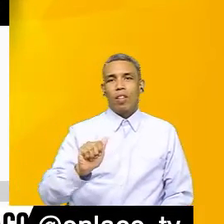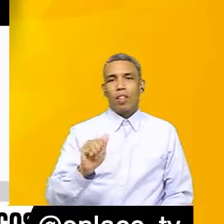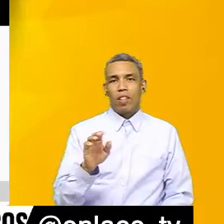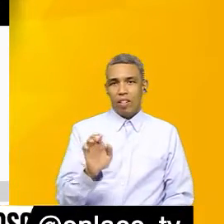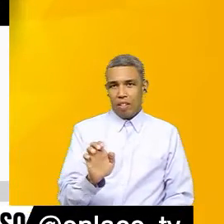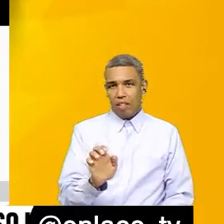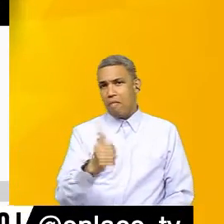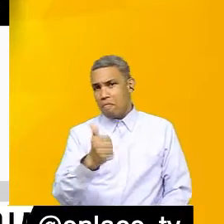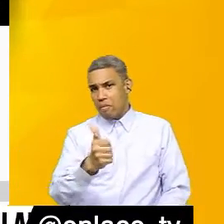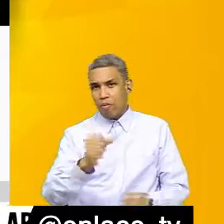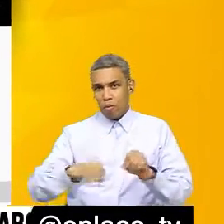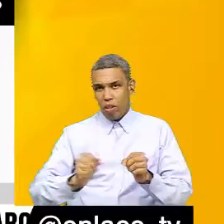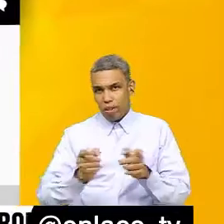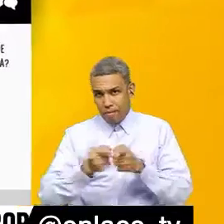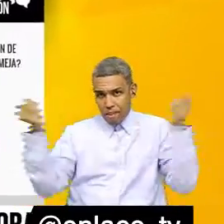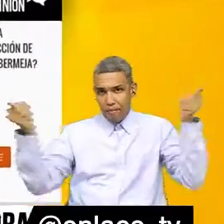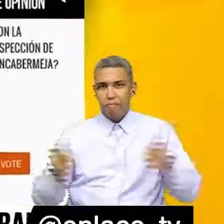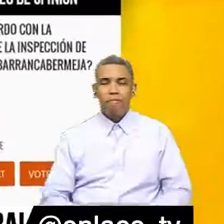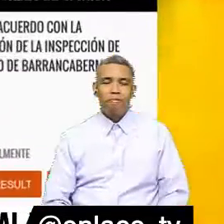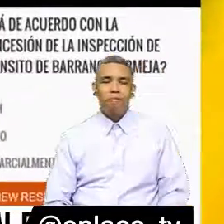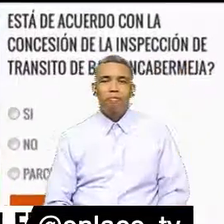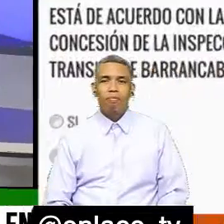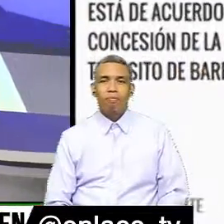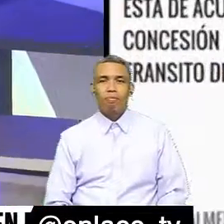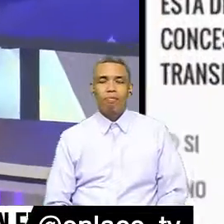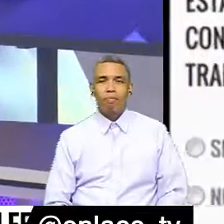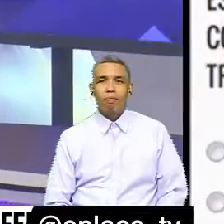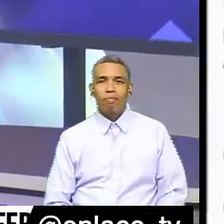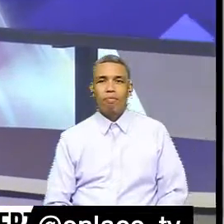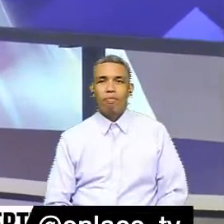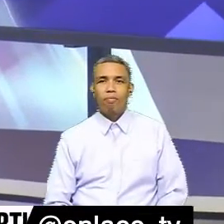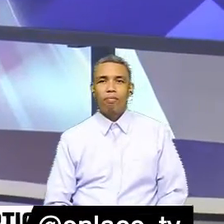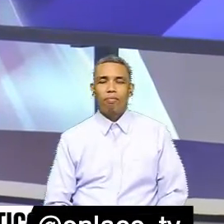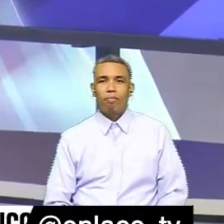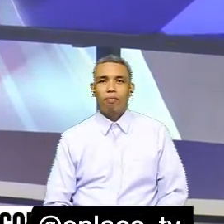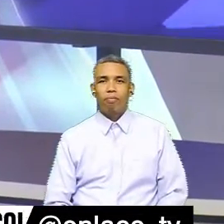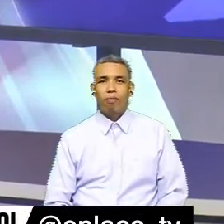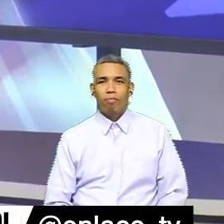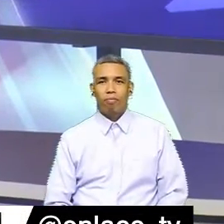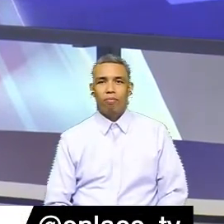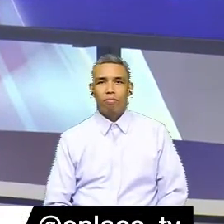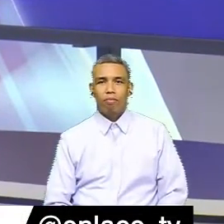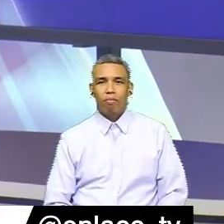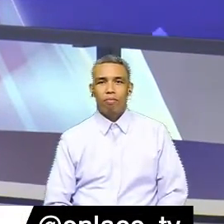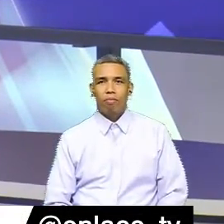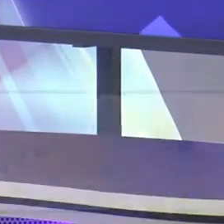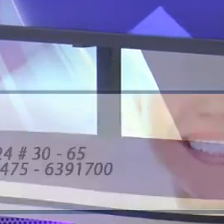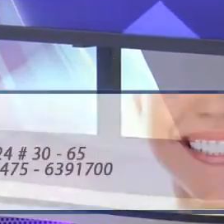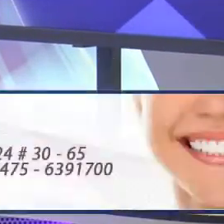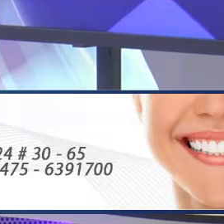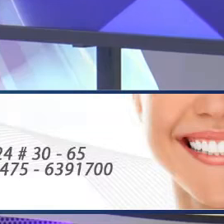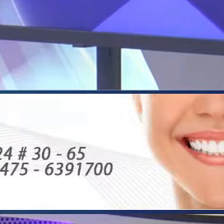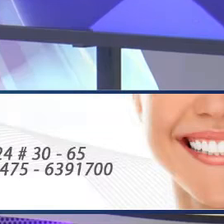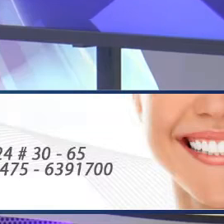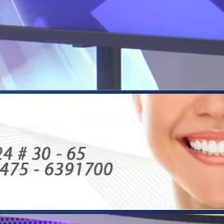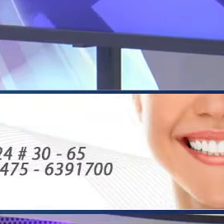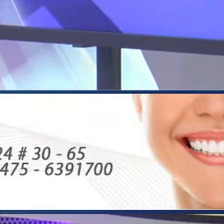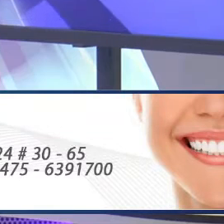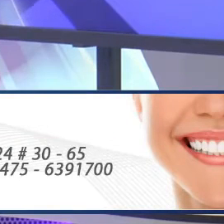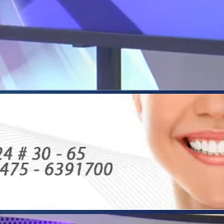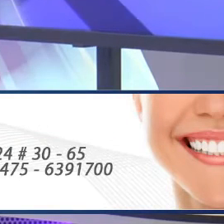punto en la cee televisión puntocom vecinos y ya no tendrás que interrumpir sus tratamientos de ortodoncia ahora en chrome bucaramanga y barrancabermeja